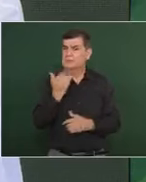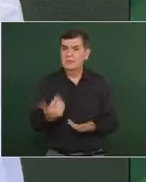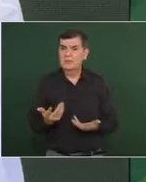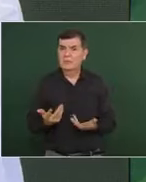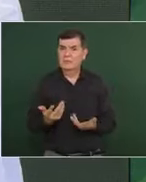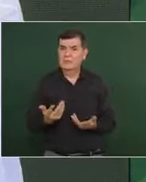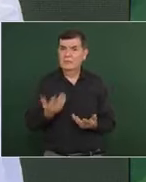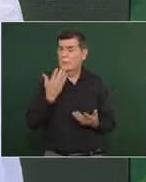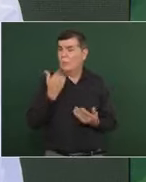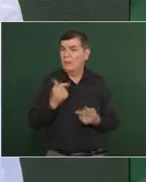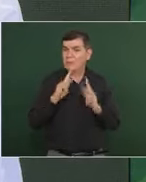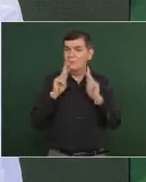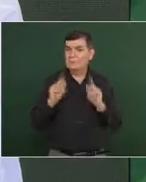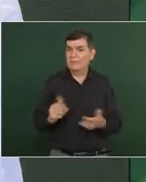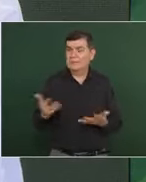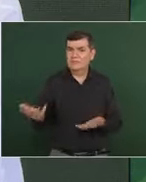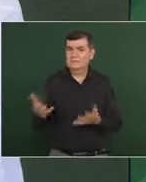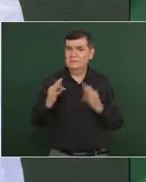no vive en paz.